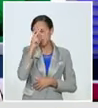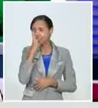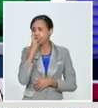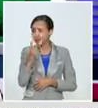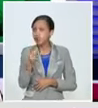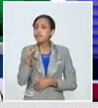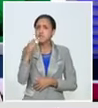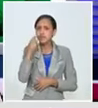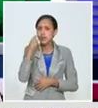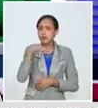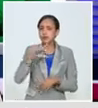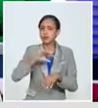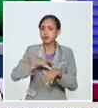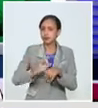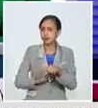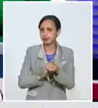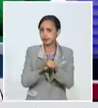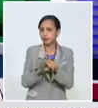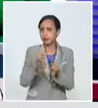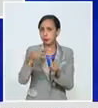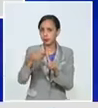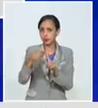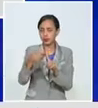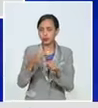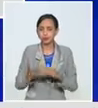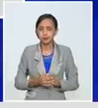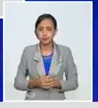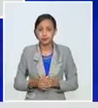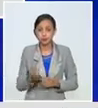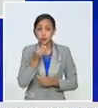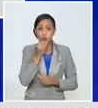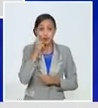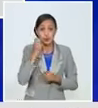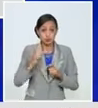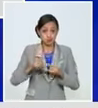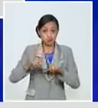establecido en Cuba. Ahí tienen ustedes el gráfico.